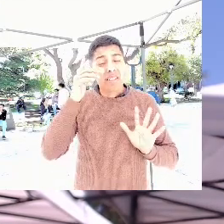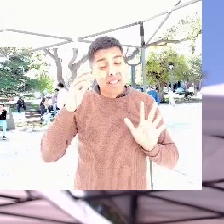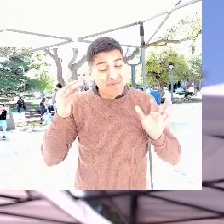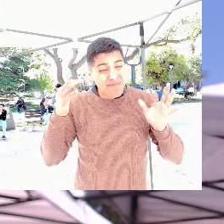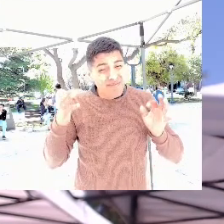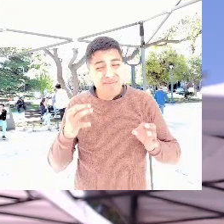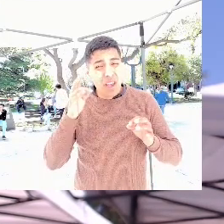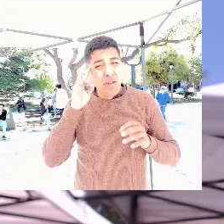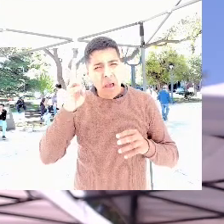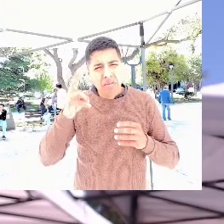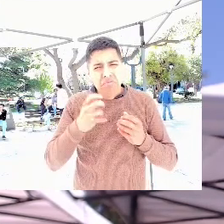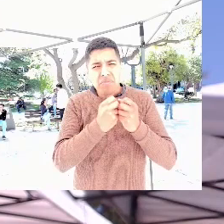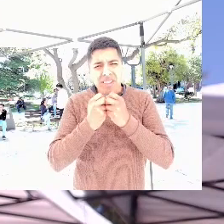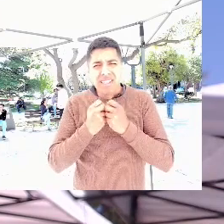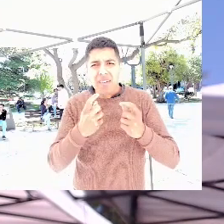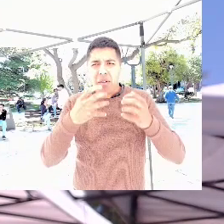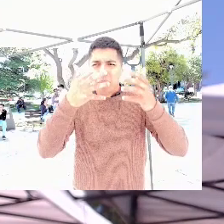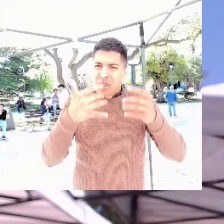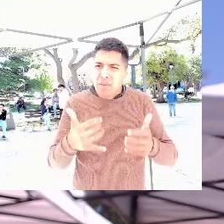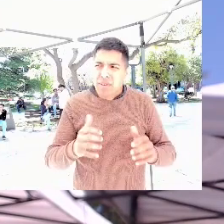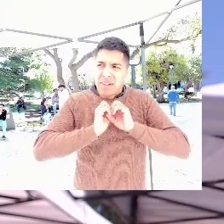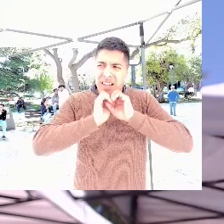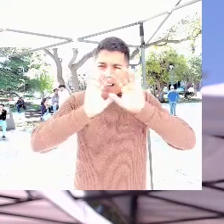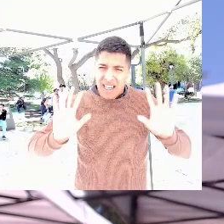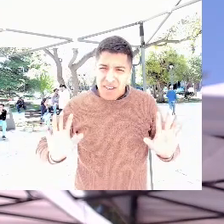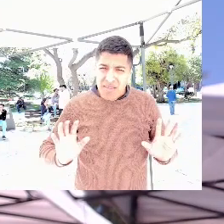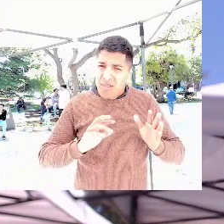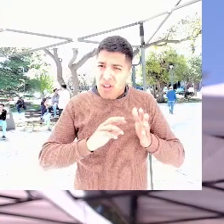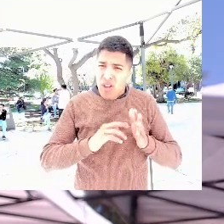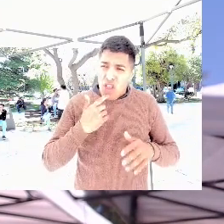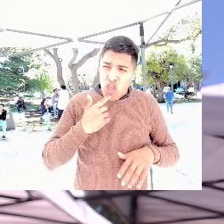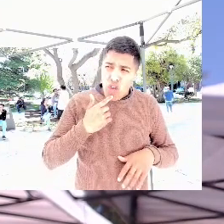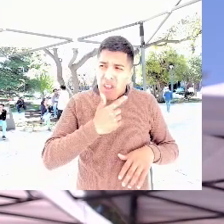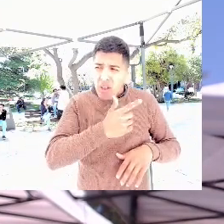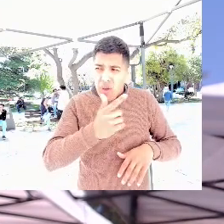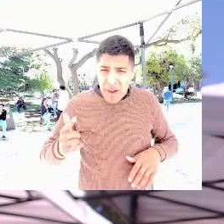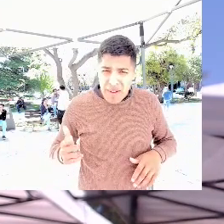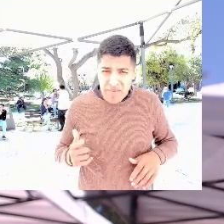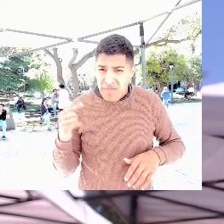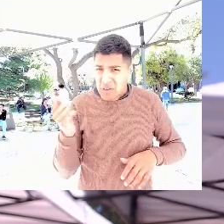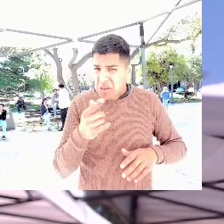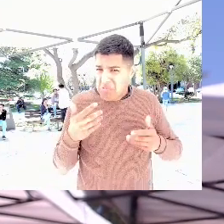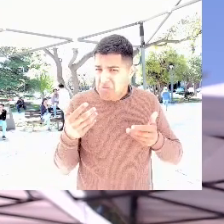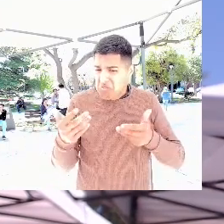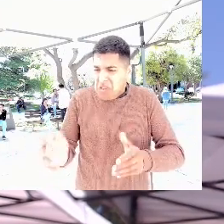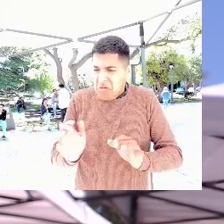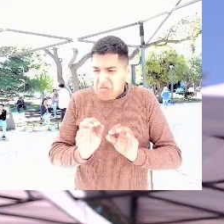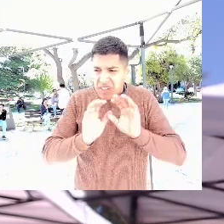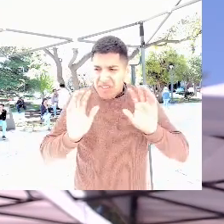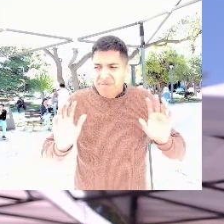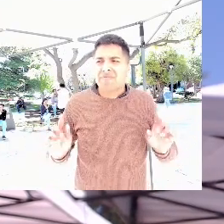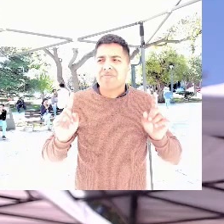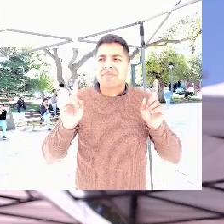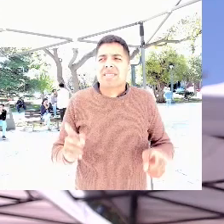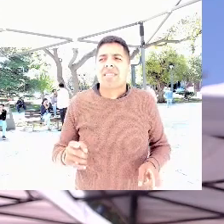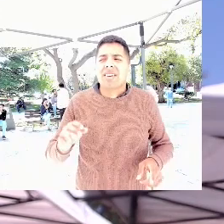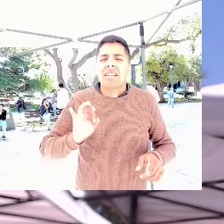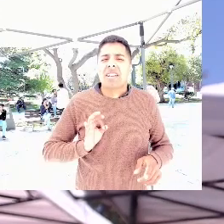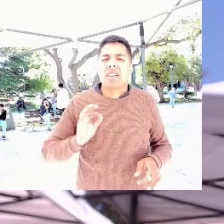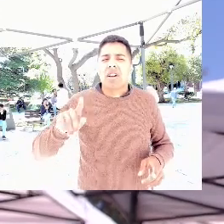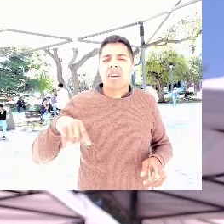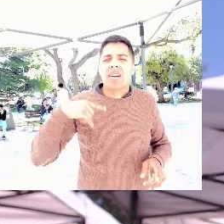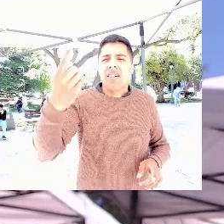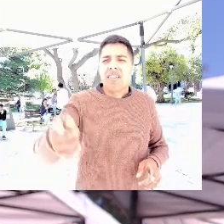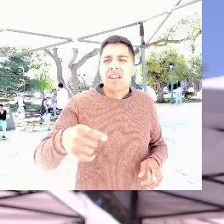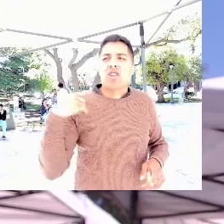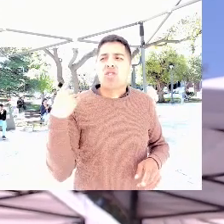un presupuesto, digamos, que está bastante claro, digamos, en su presentación. Y también entendiendo que a partir del año que viene